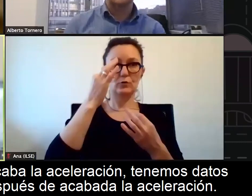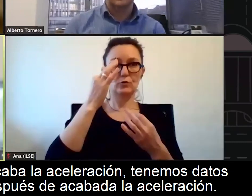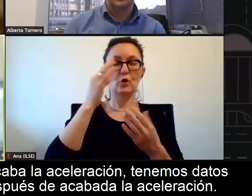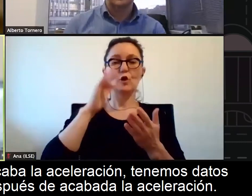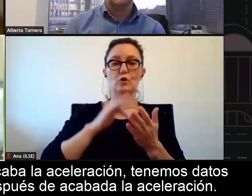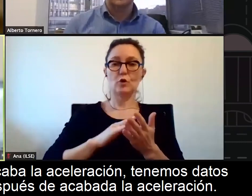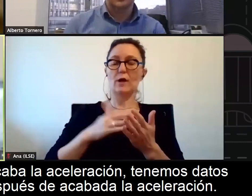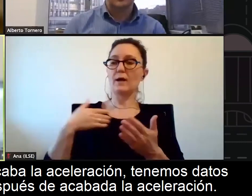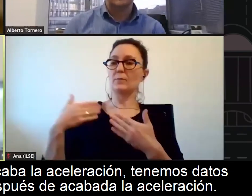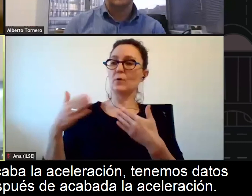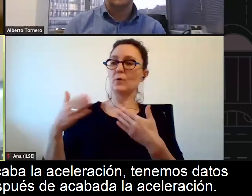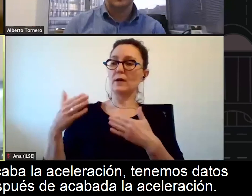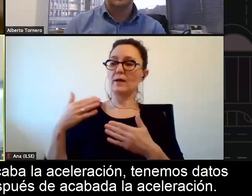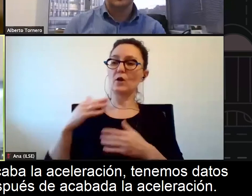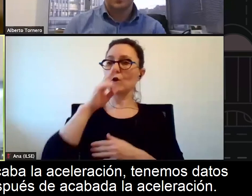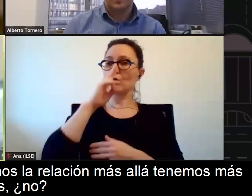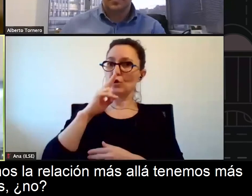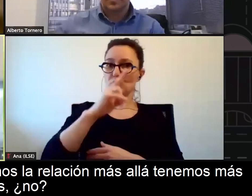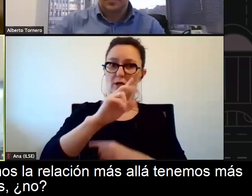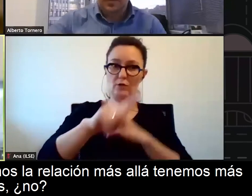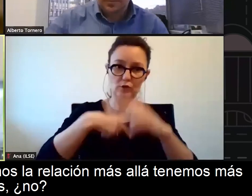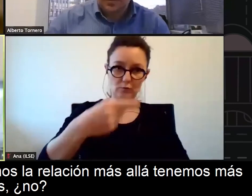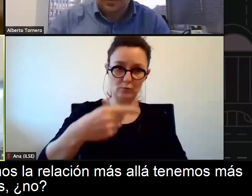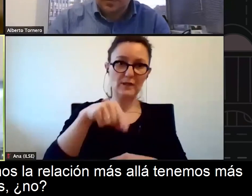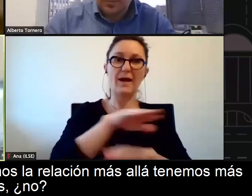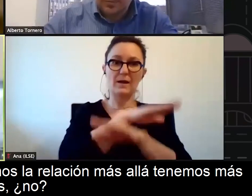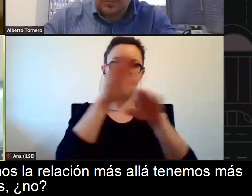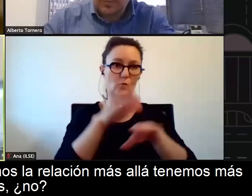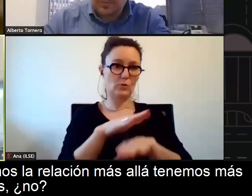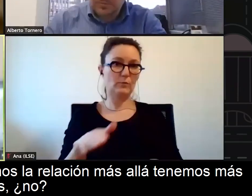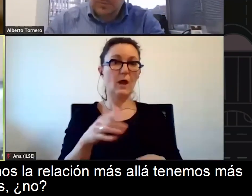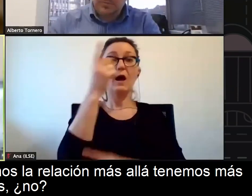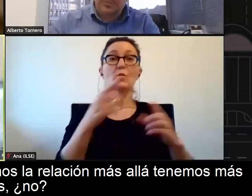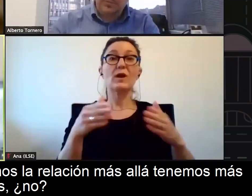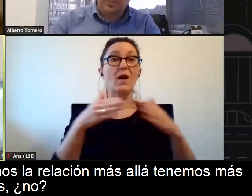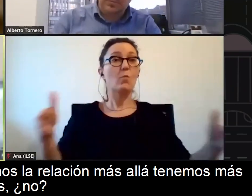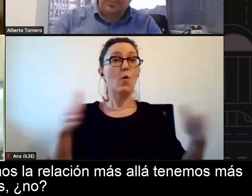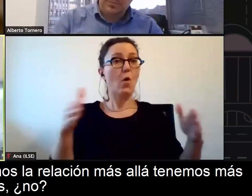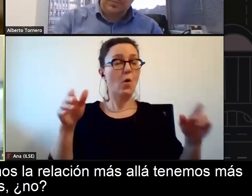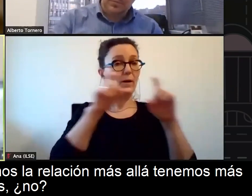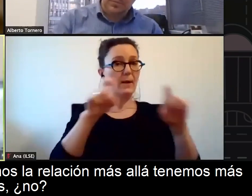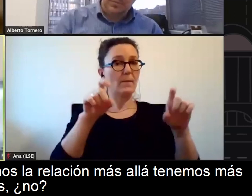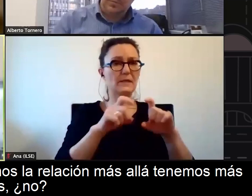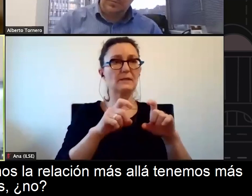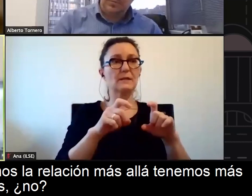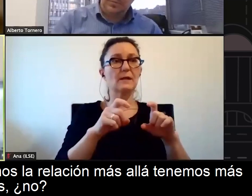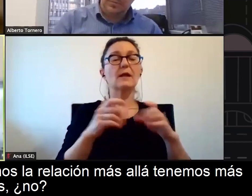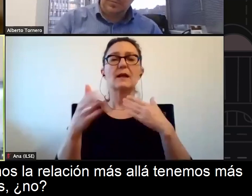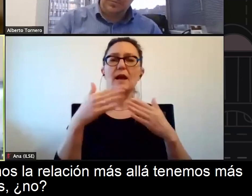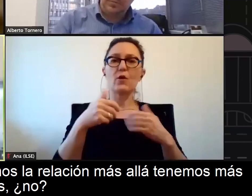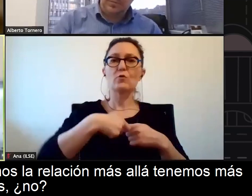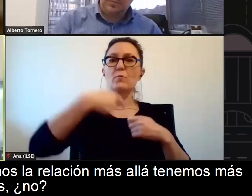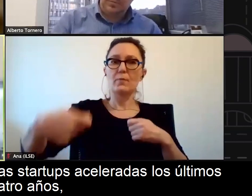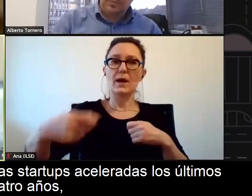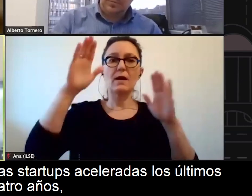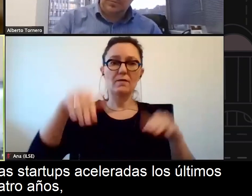seguimos recogiendo datos para evaluar nuestros indicadores de impacto. En algunas startups, como seguimos también la relación más allá, pues aún tenemos más datos, ¿no? Por lo que tenemos hasta